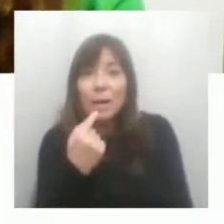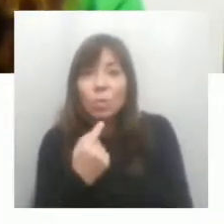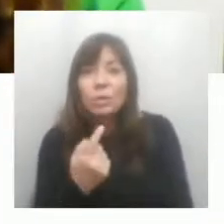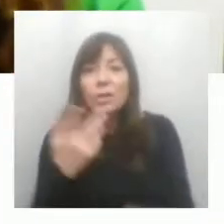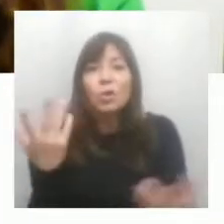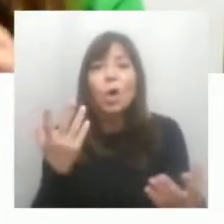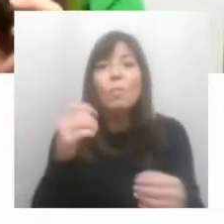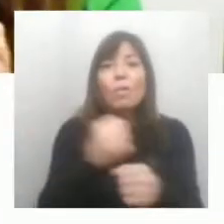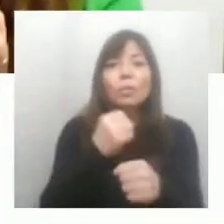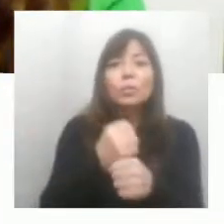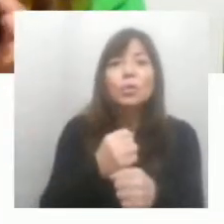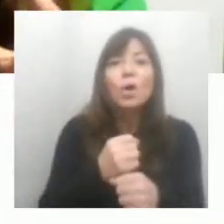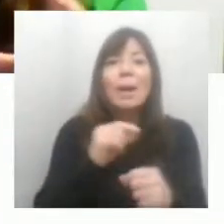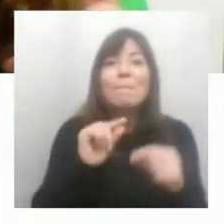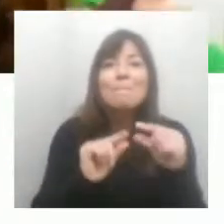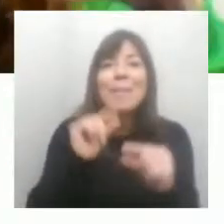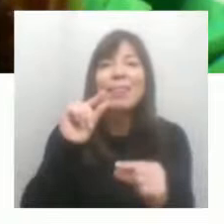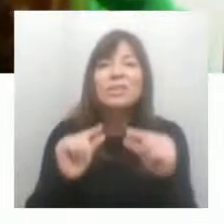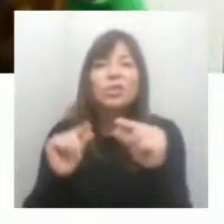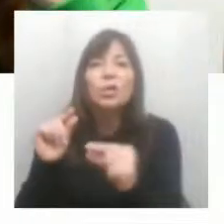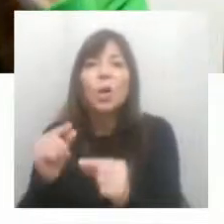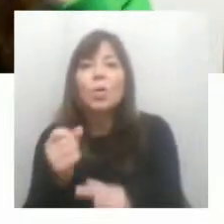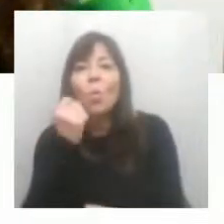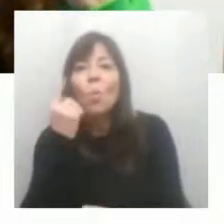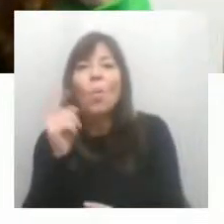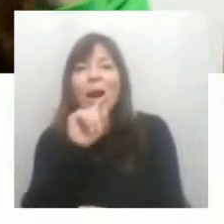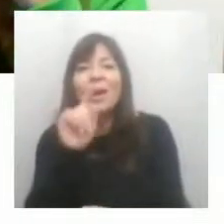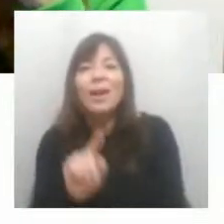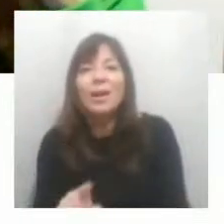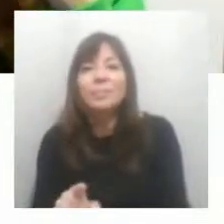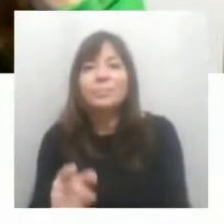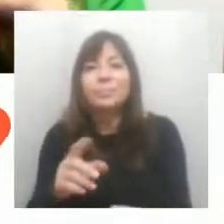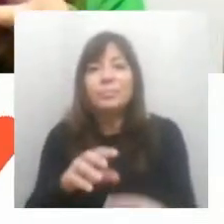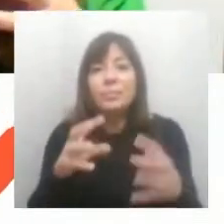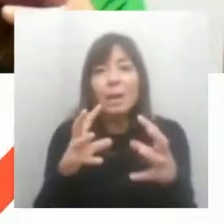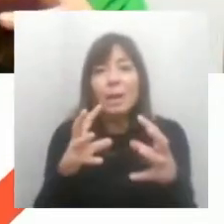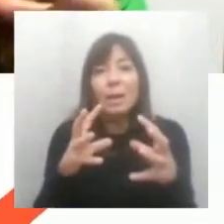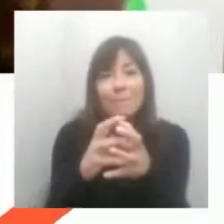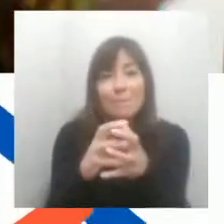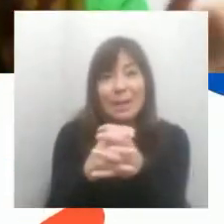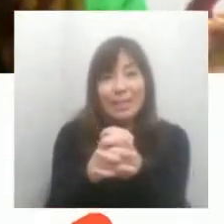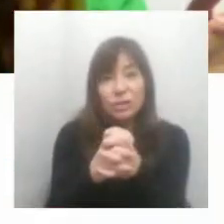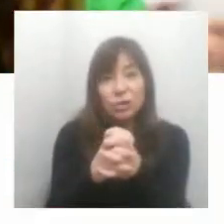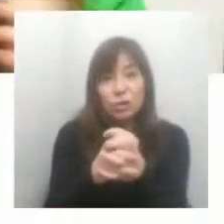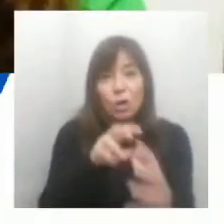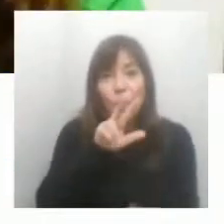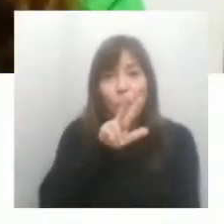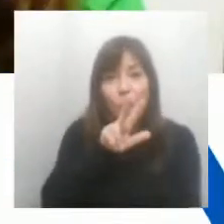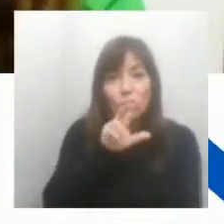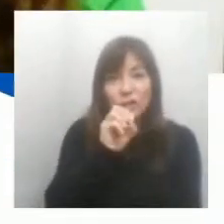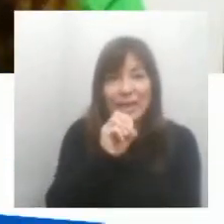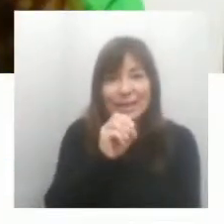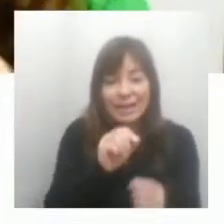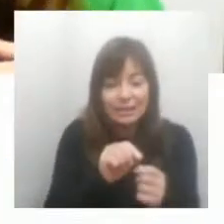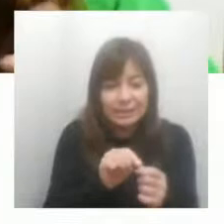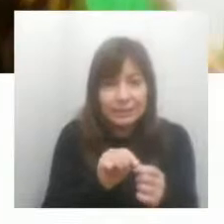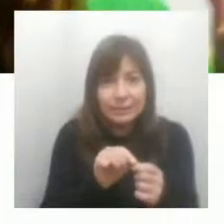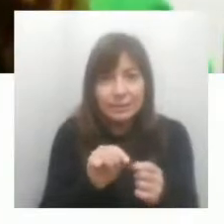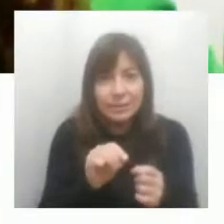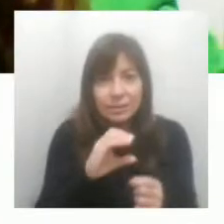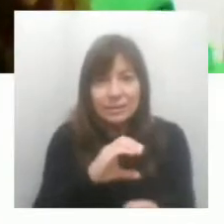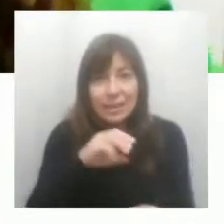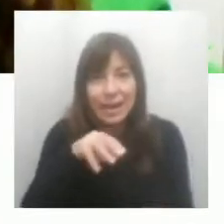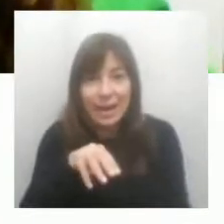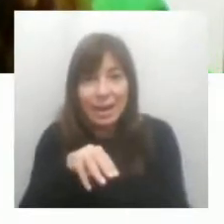y cuánto miden las esferas. Las esferas logran tener cuando están totalmente compactas 80 centímetros de diámetro y cuando